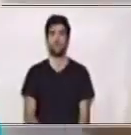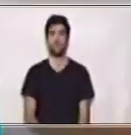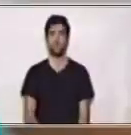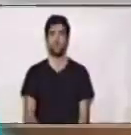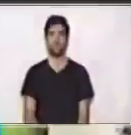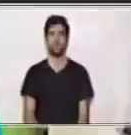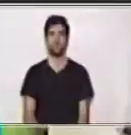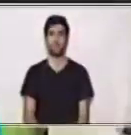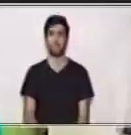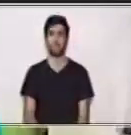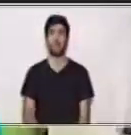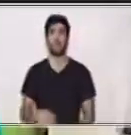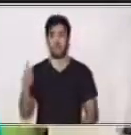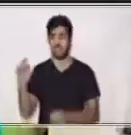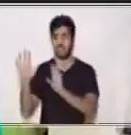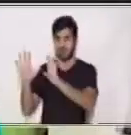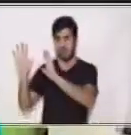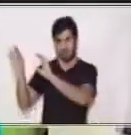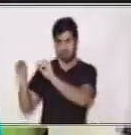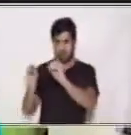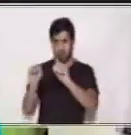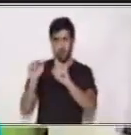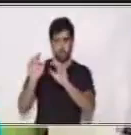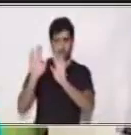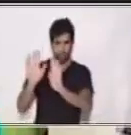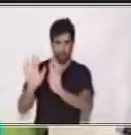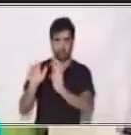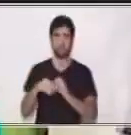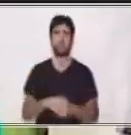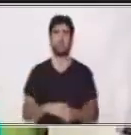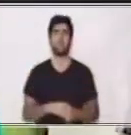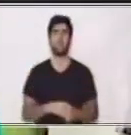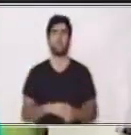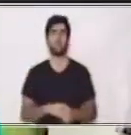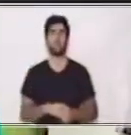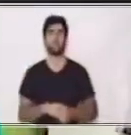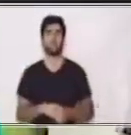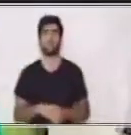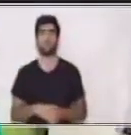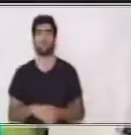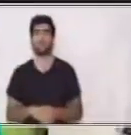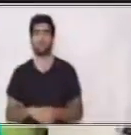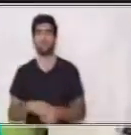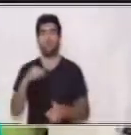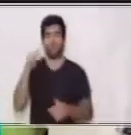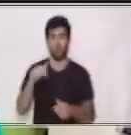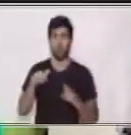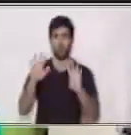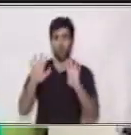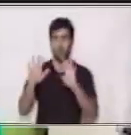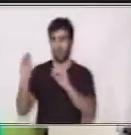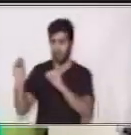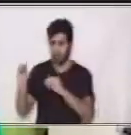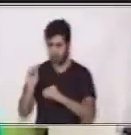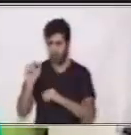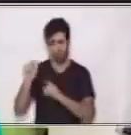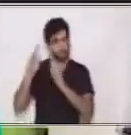10. Vean, los voy a marcar en esa parte de arriba. Tengo el 10 y tengo el 9.